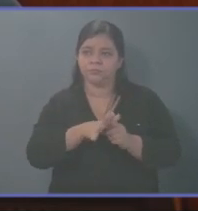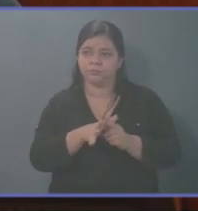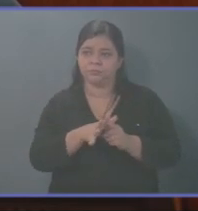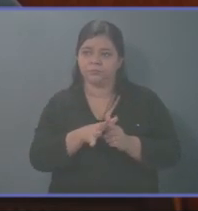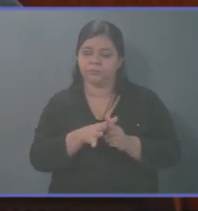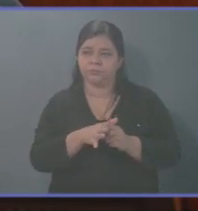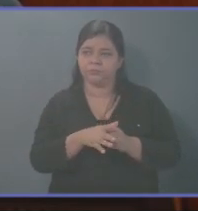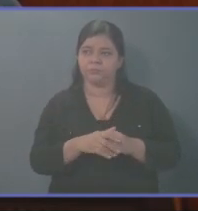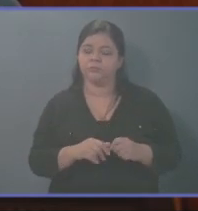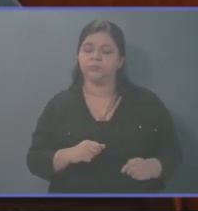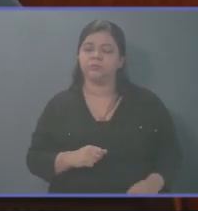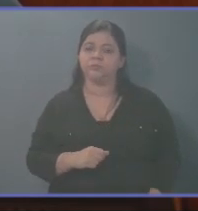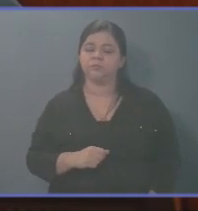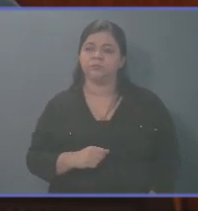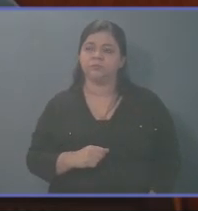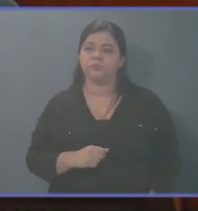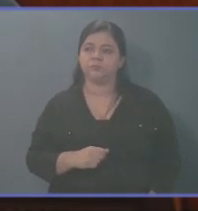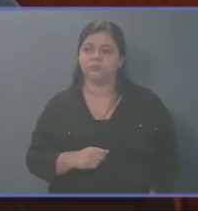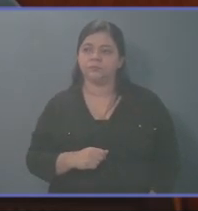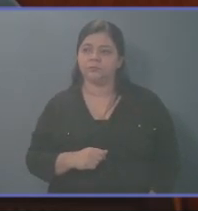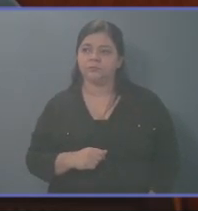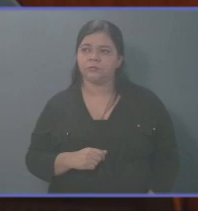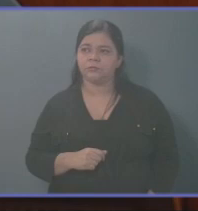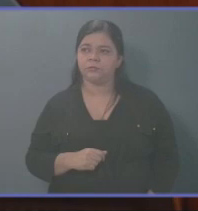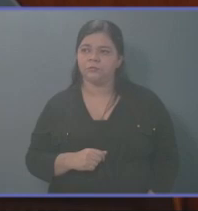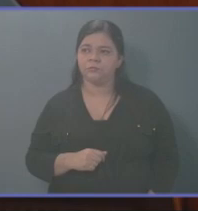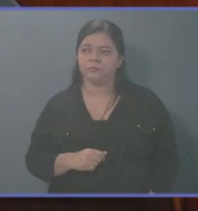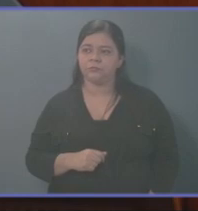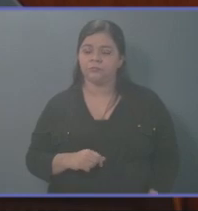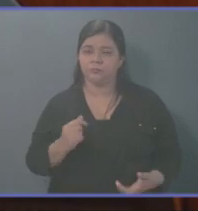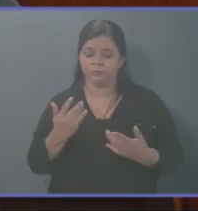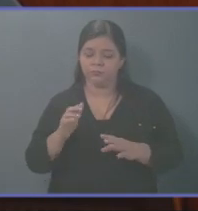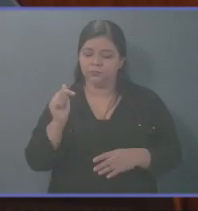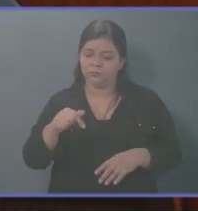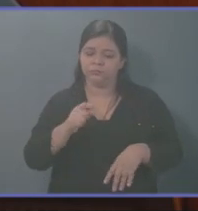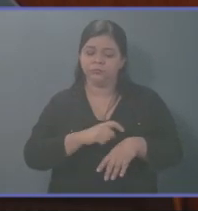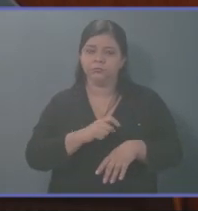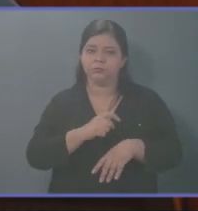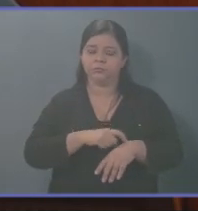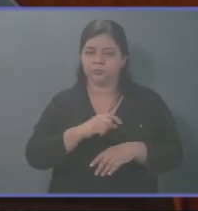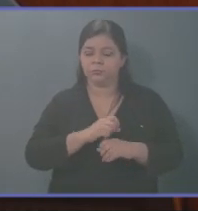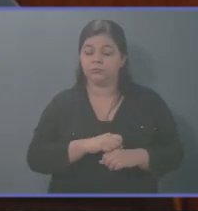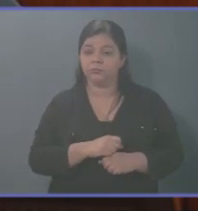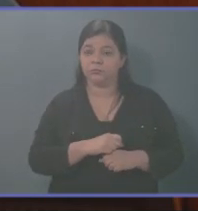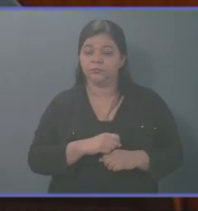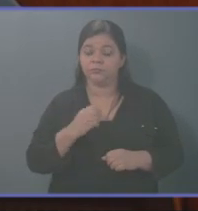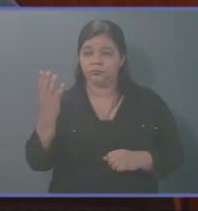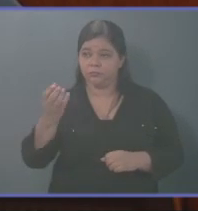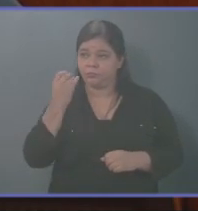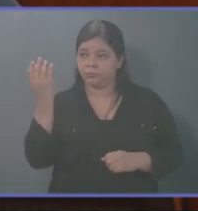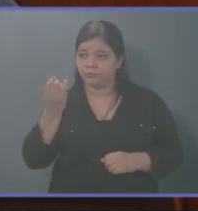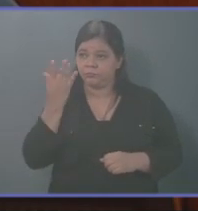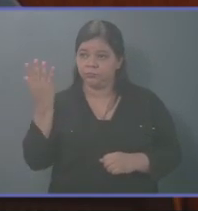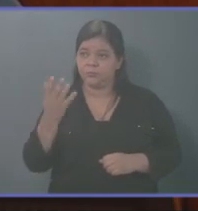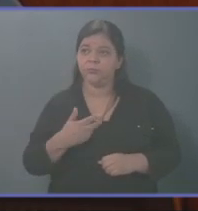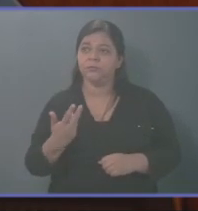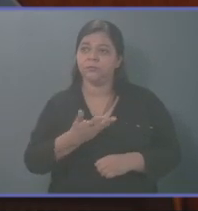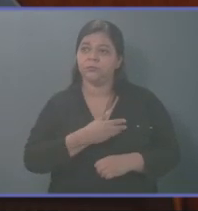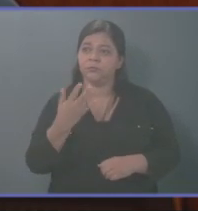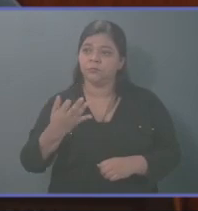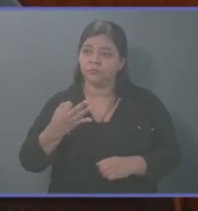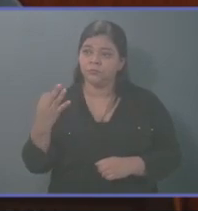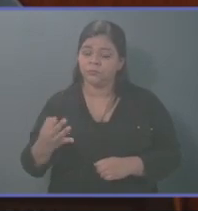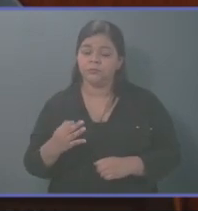que están con este virus que nos tiene en emergencia nacional. Es necesario ampliar